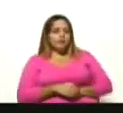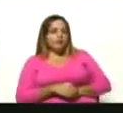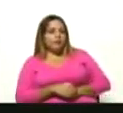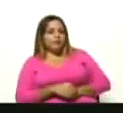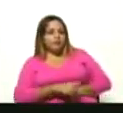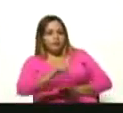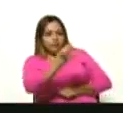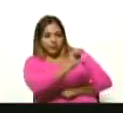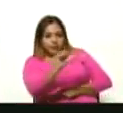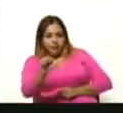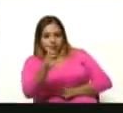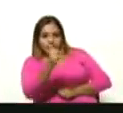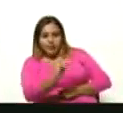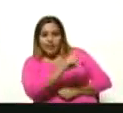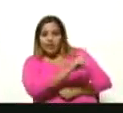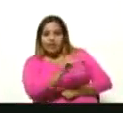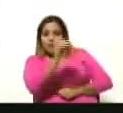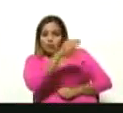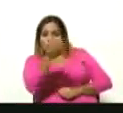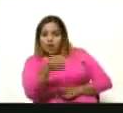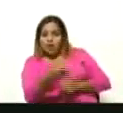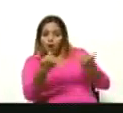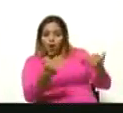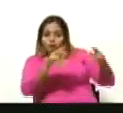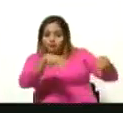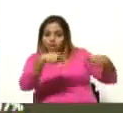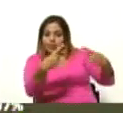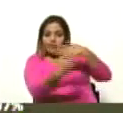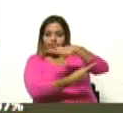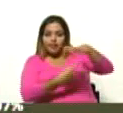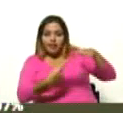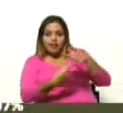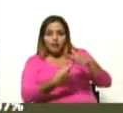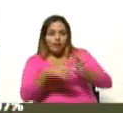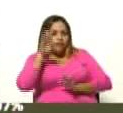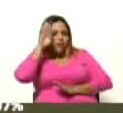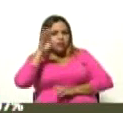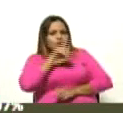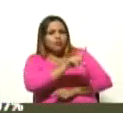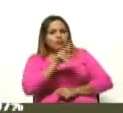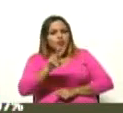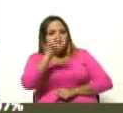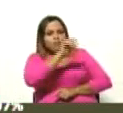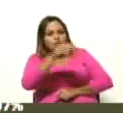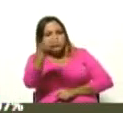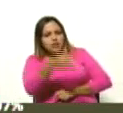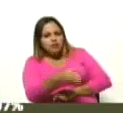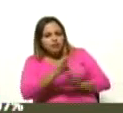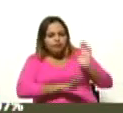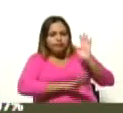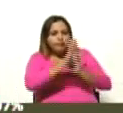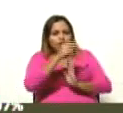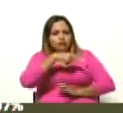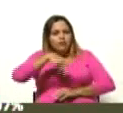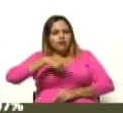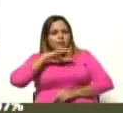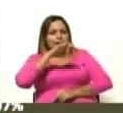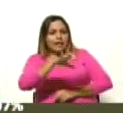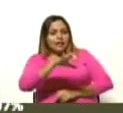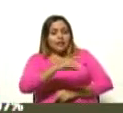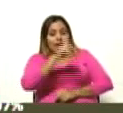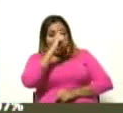unas semanas estábamos un 10%, hoy actualizaron cifras y proyectan un 12% de crecimiento para nuestro país en el